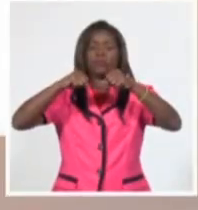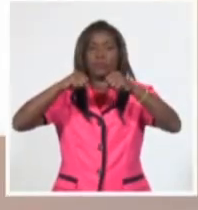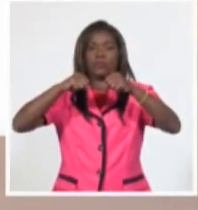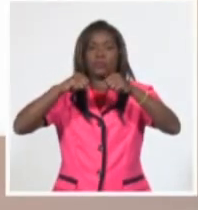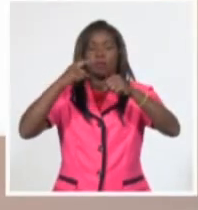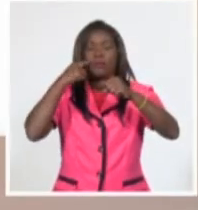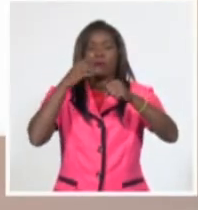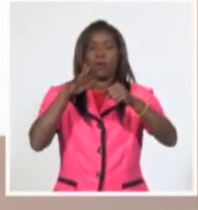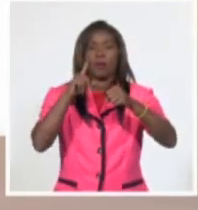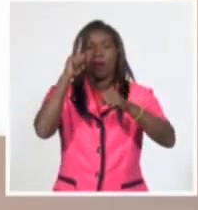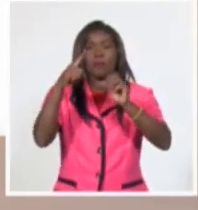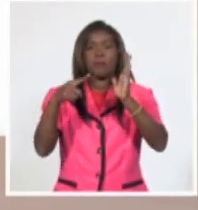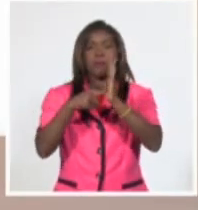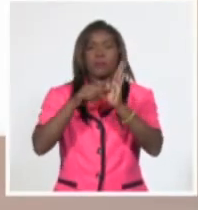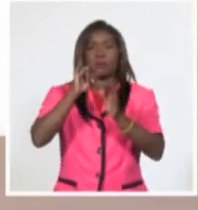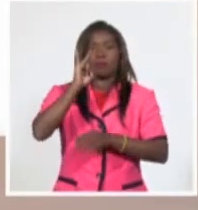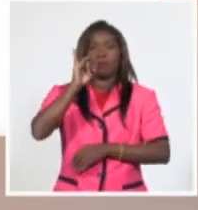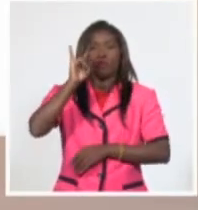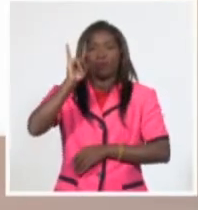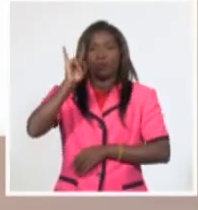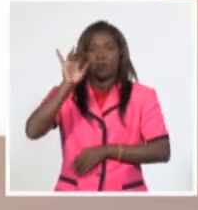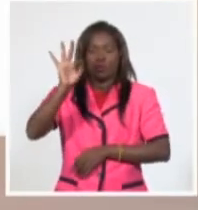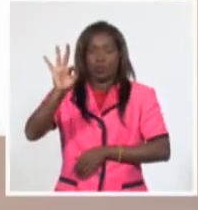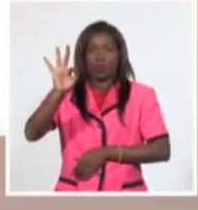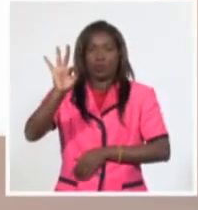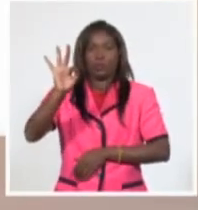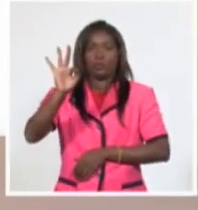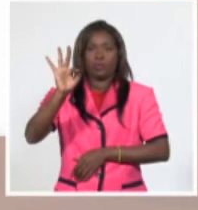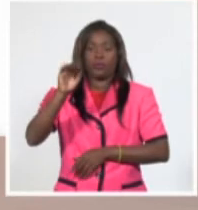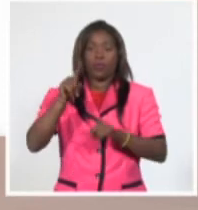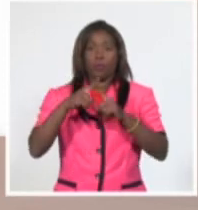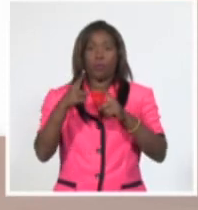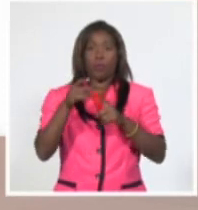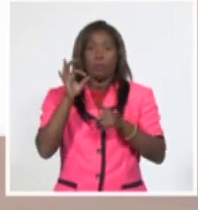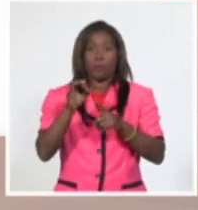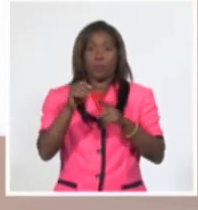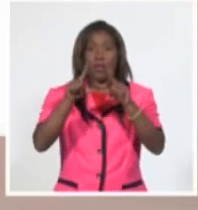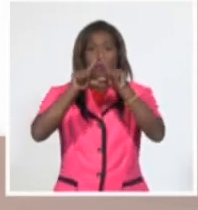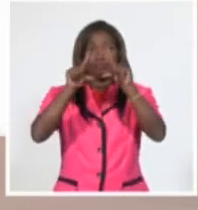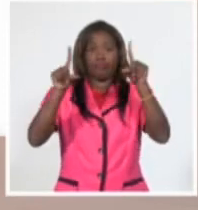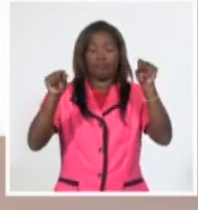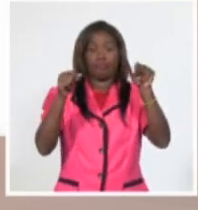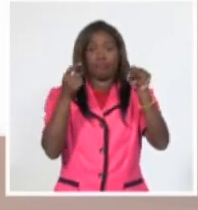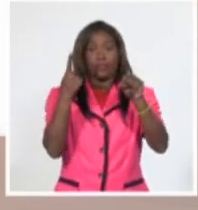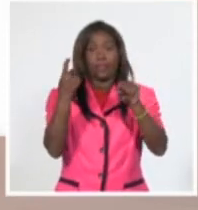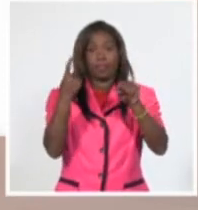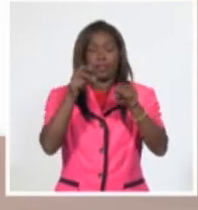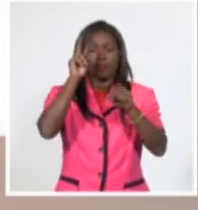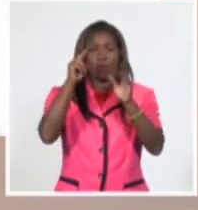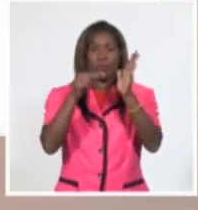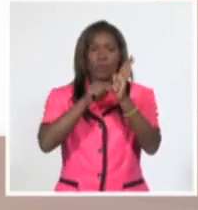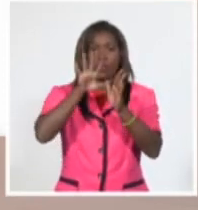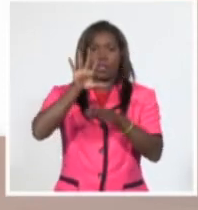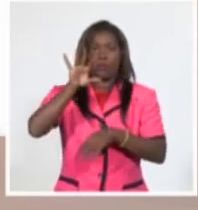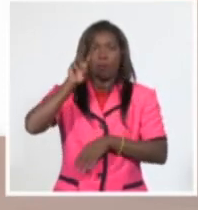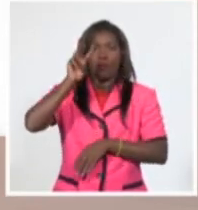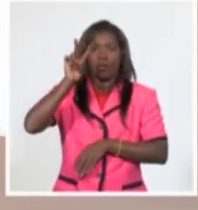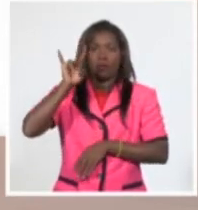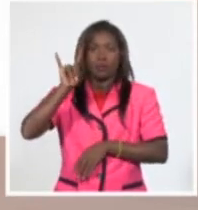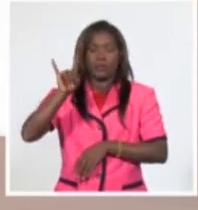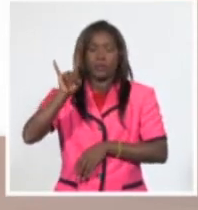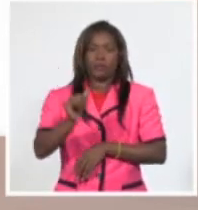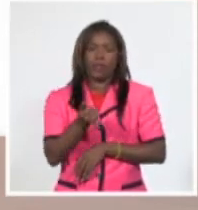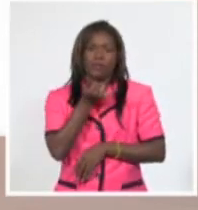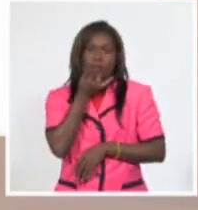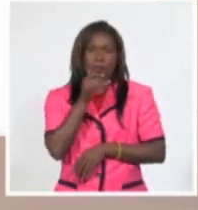de 1.798 megawatts frente a una demanda de 2.529 megawatts, por lo que la afectación